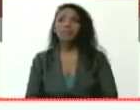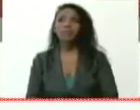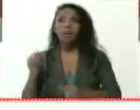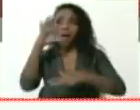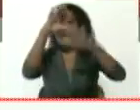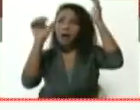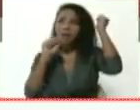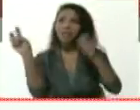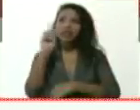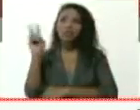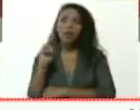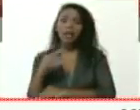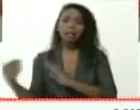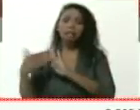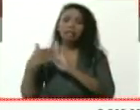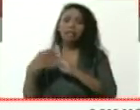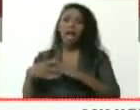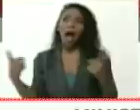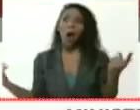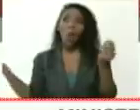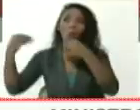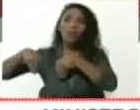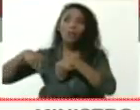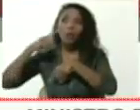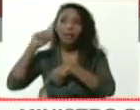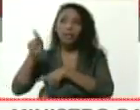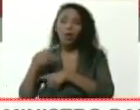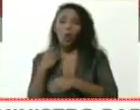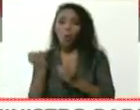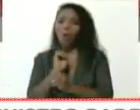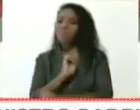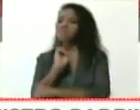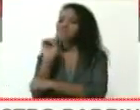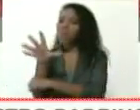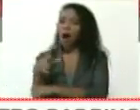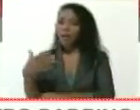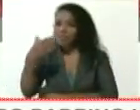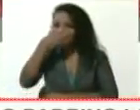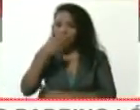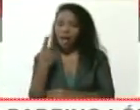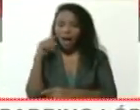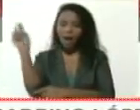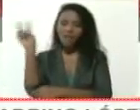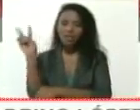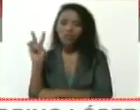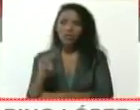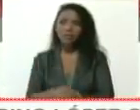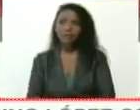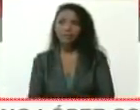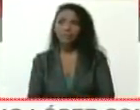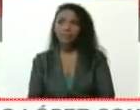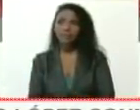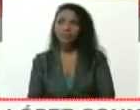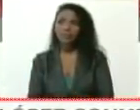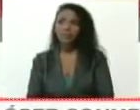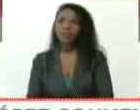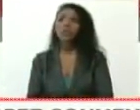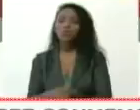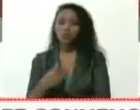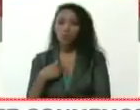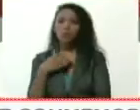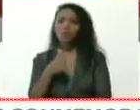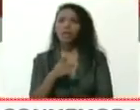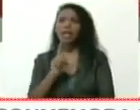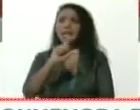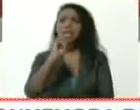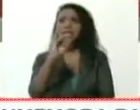manera confidencial, y acordaron enviar células terroristas a Venezuela. Yo fui al Líbano, me